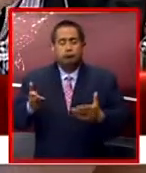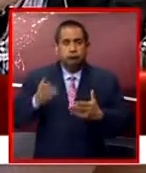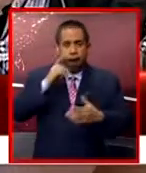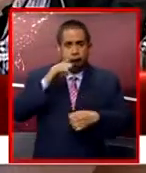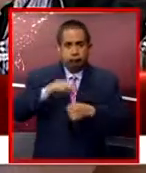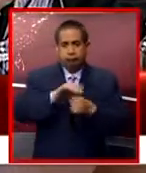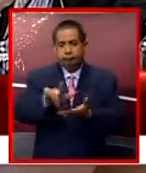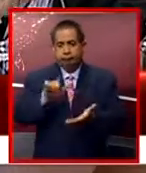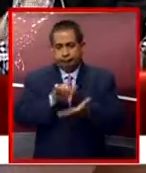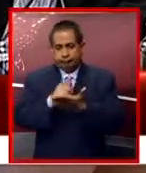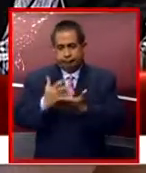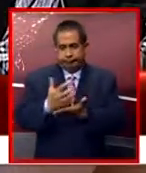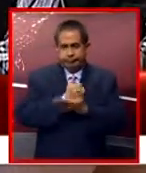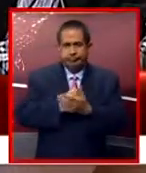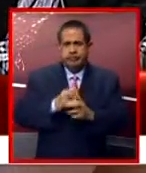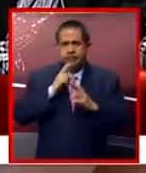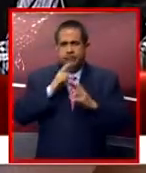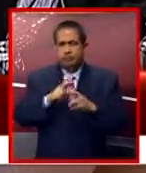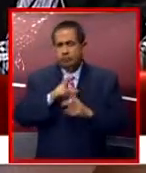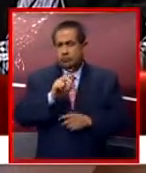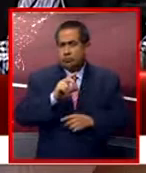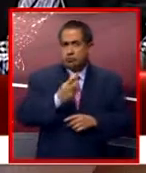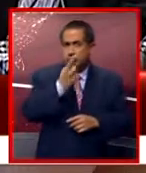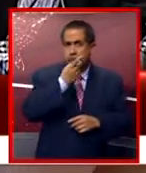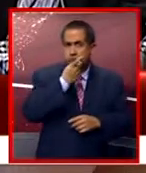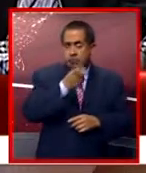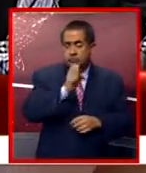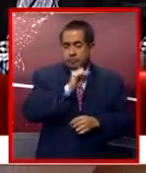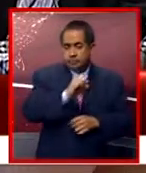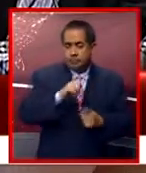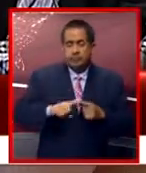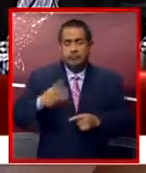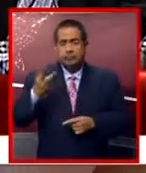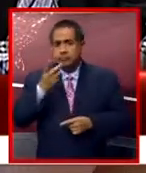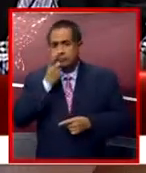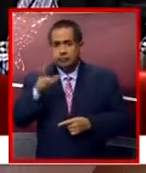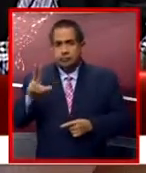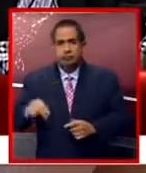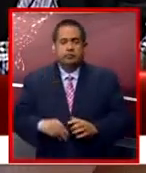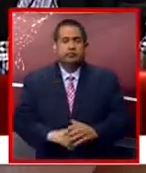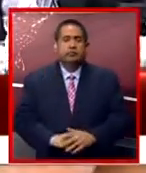de la ley de ingresos, con un resultado de 31 votos a favor y 3 en contra.